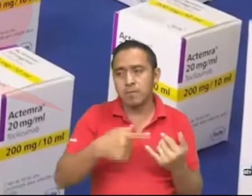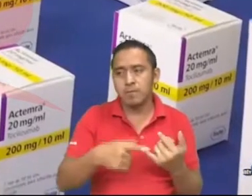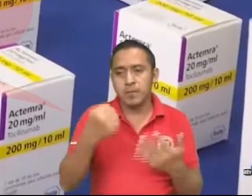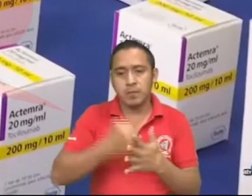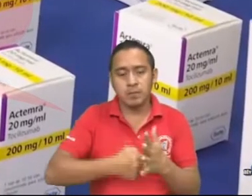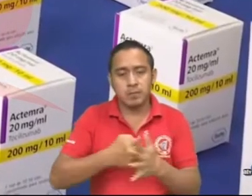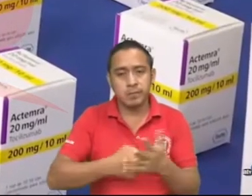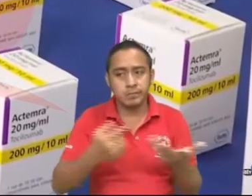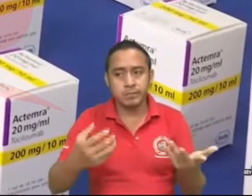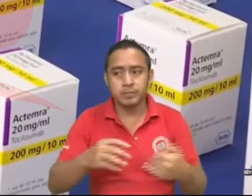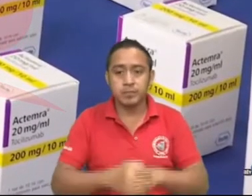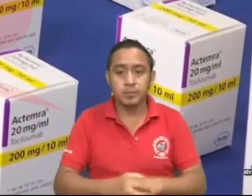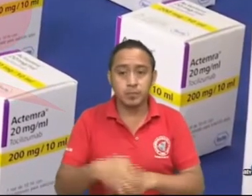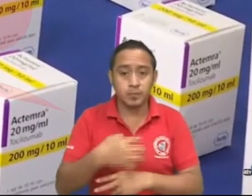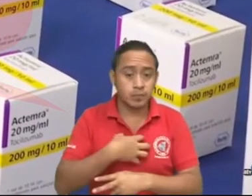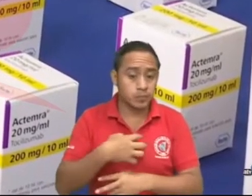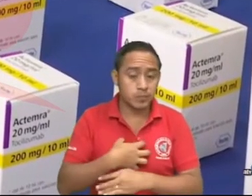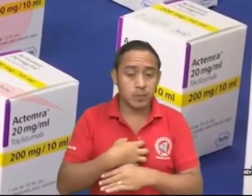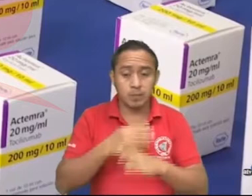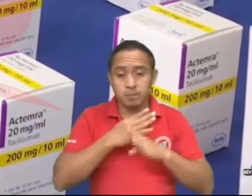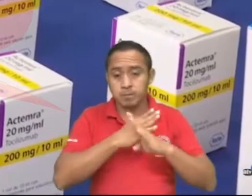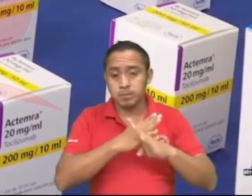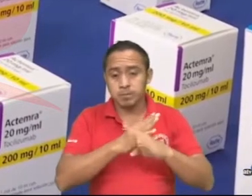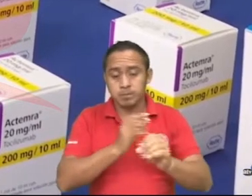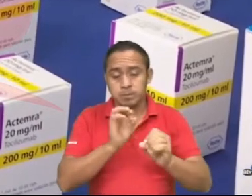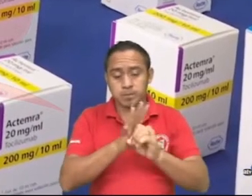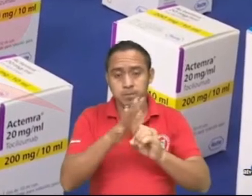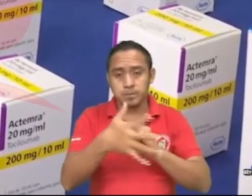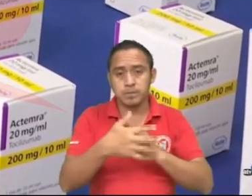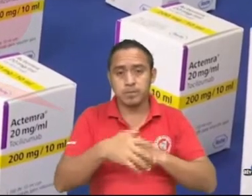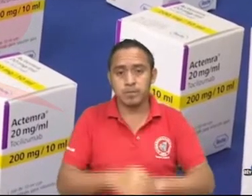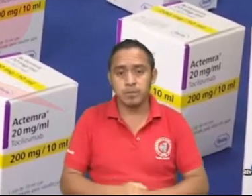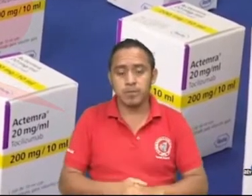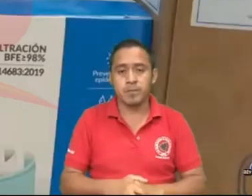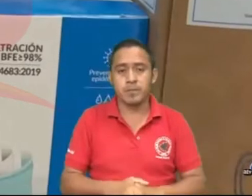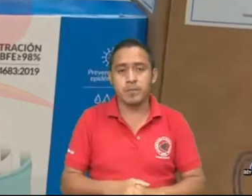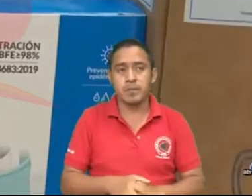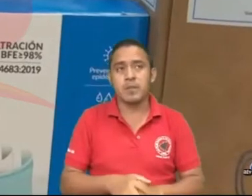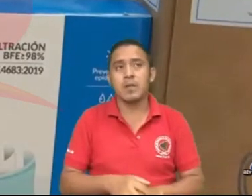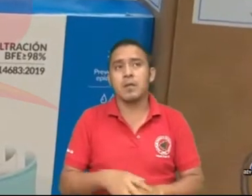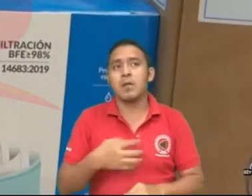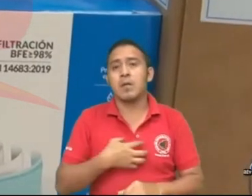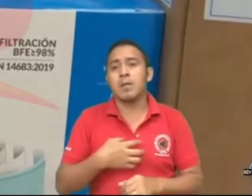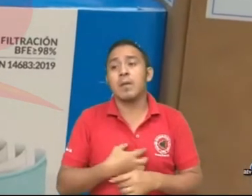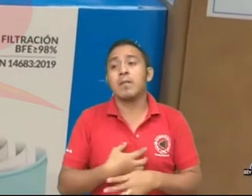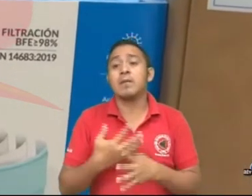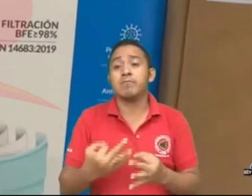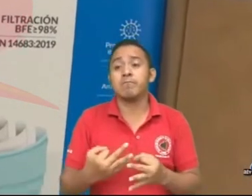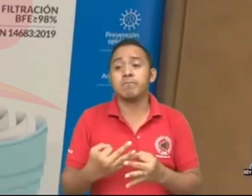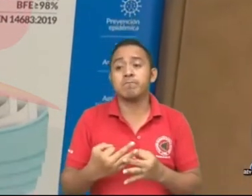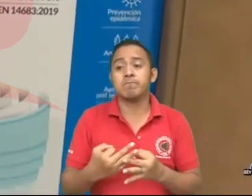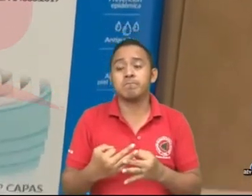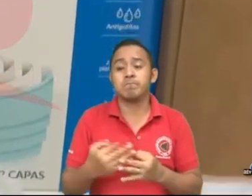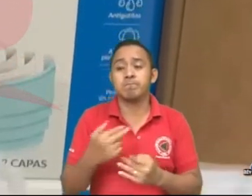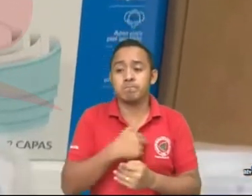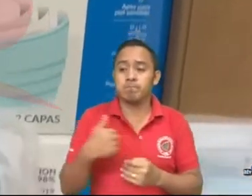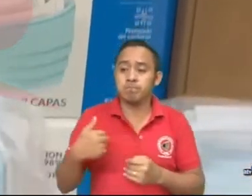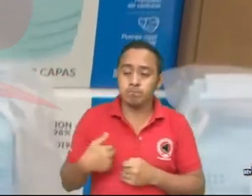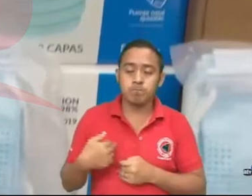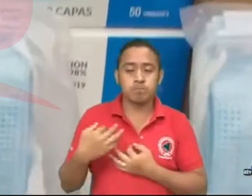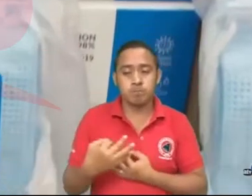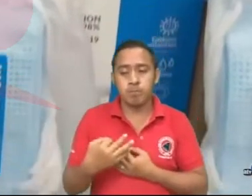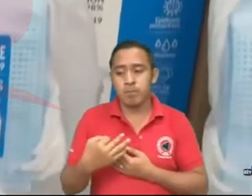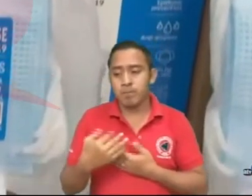lucha solidaria y humanitaria contra este virus y por eso seguimos adelante y lo hacemos en un